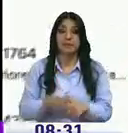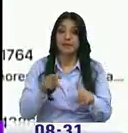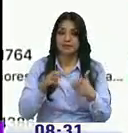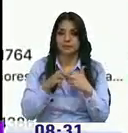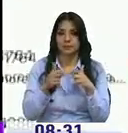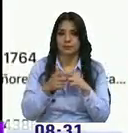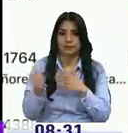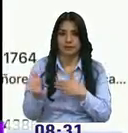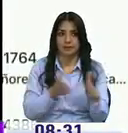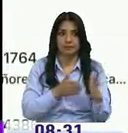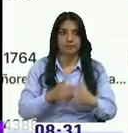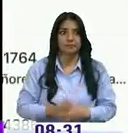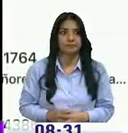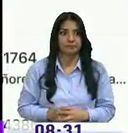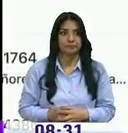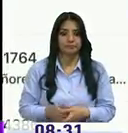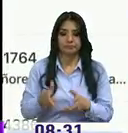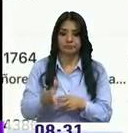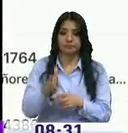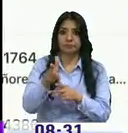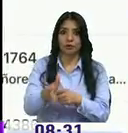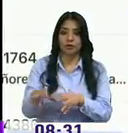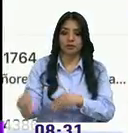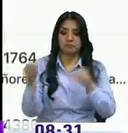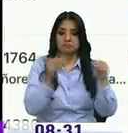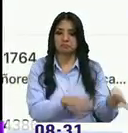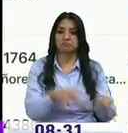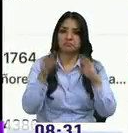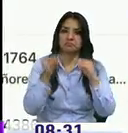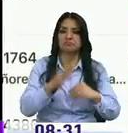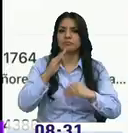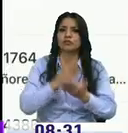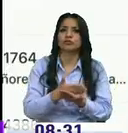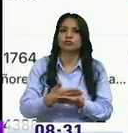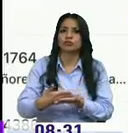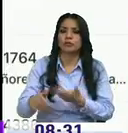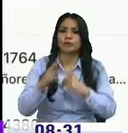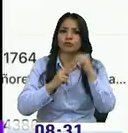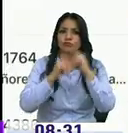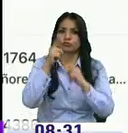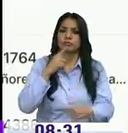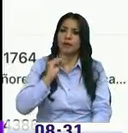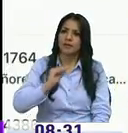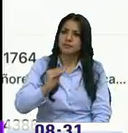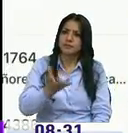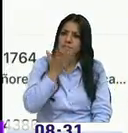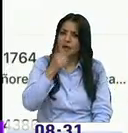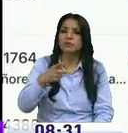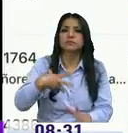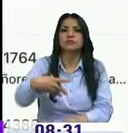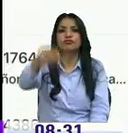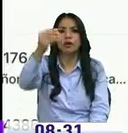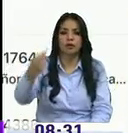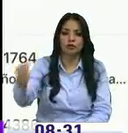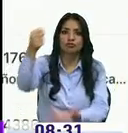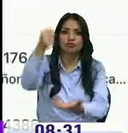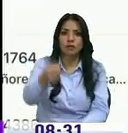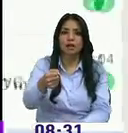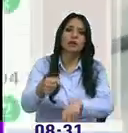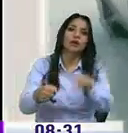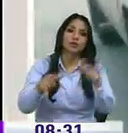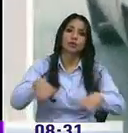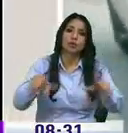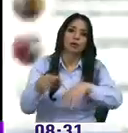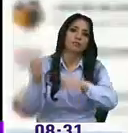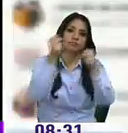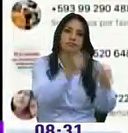problema. Camioneta que su dueño botando costal de cerámica en contenedor, como le llamé la atención, se fue. Y esos costales que tiene ahí todavía, seguramente se va a botar en